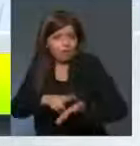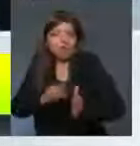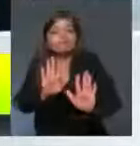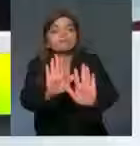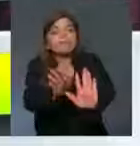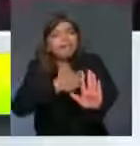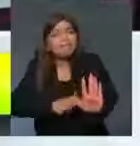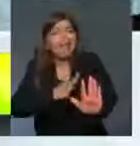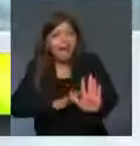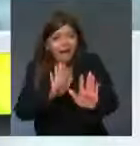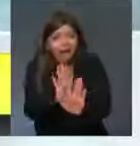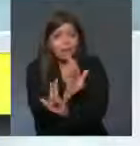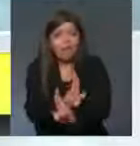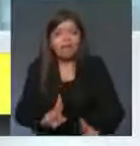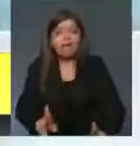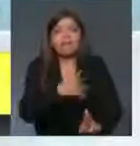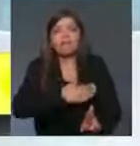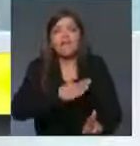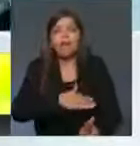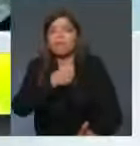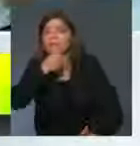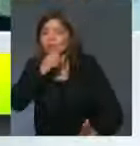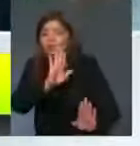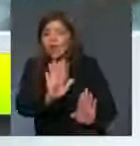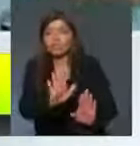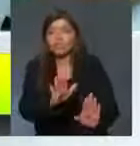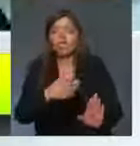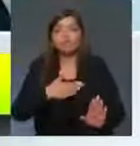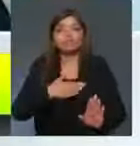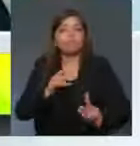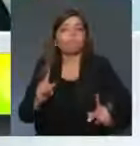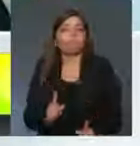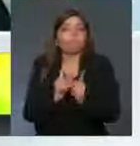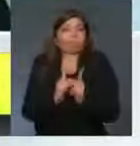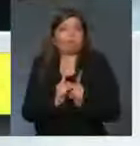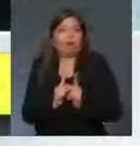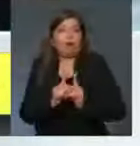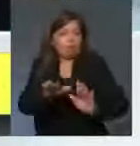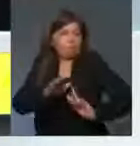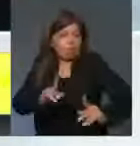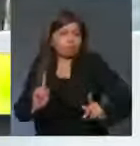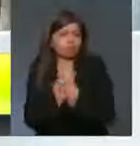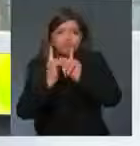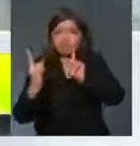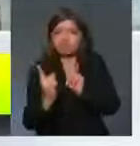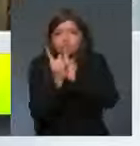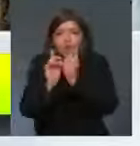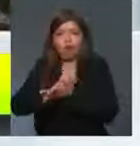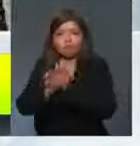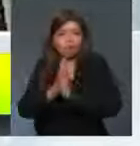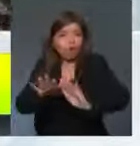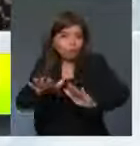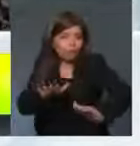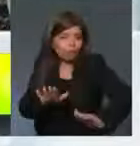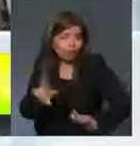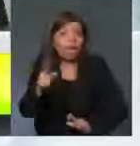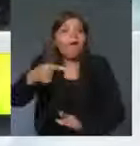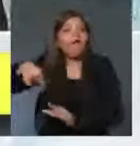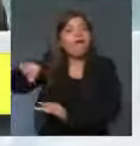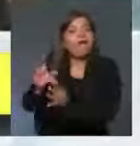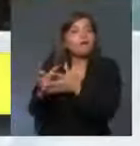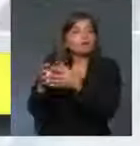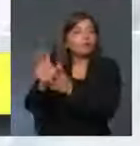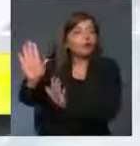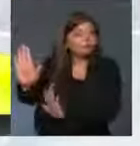Héctor. Calmemos los ánimos, sí. Héctor, porque... Yo ocupé el mismo nivel de fuerza que ustedes. Tranquilo, Héctor, tranquilo. Ellos tienen todas las de ganar en estas